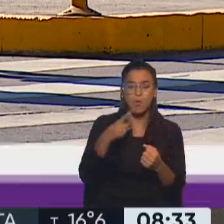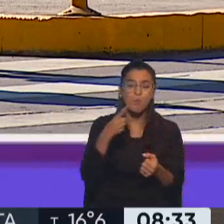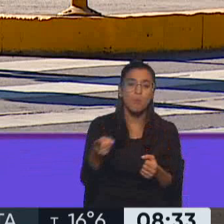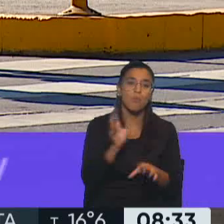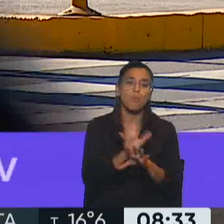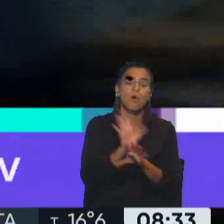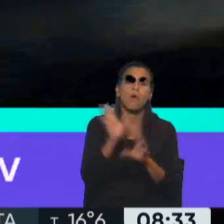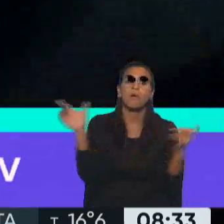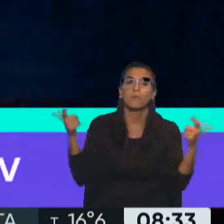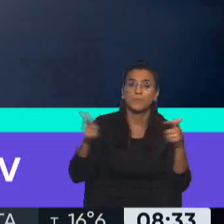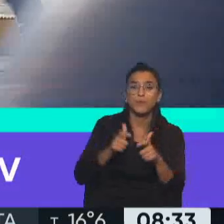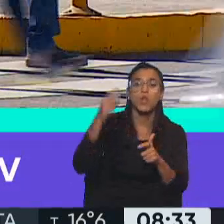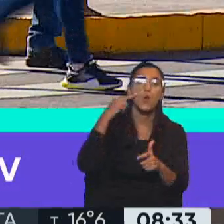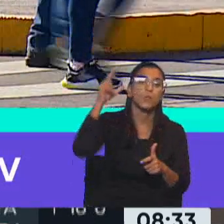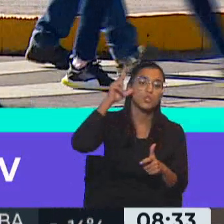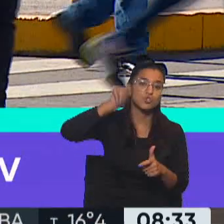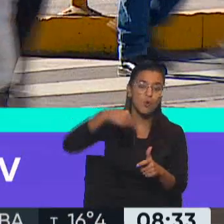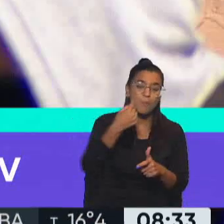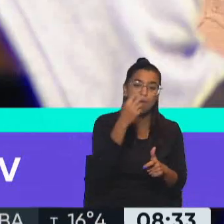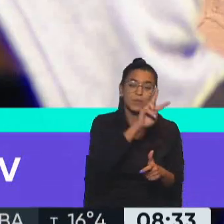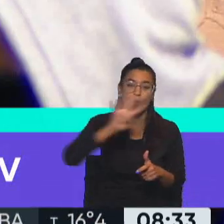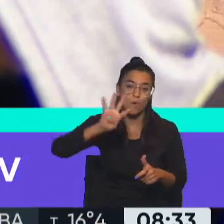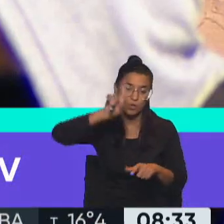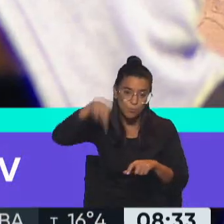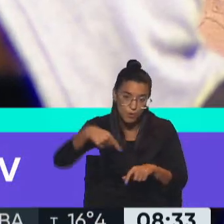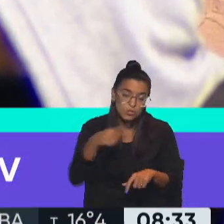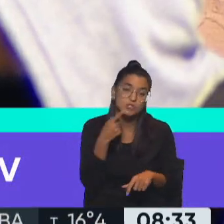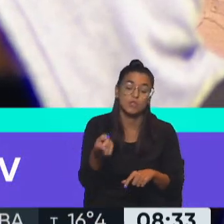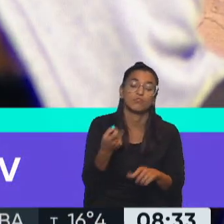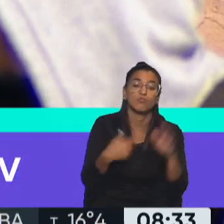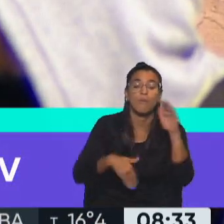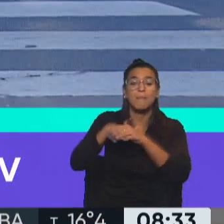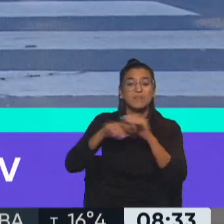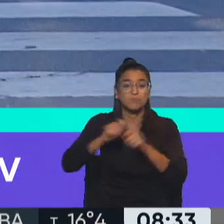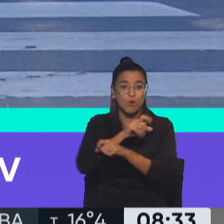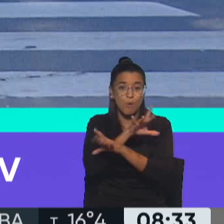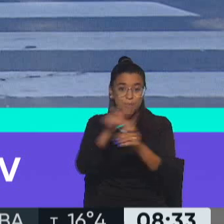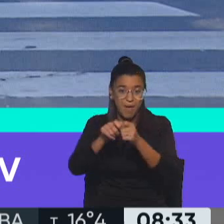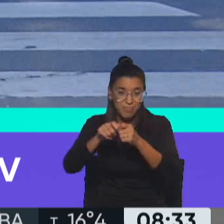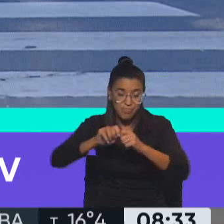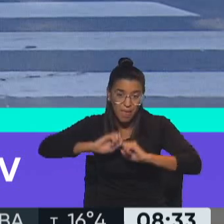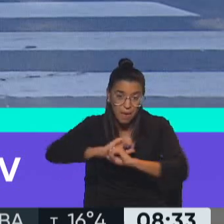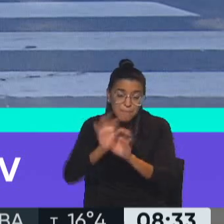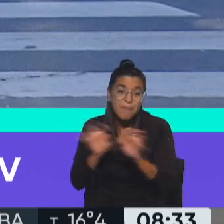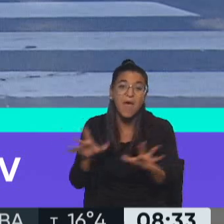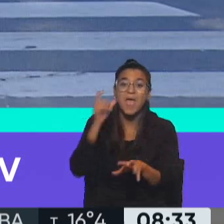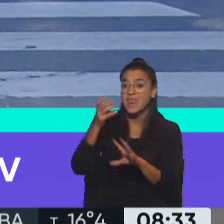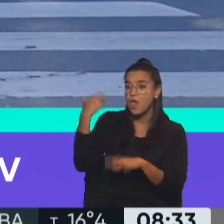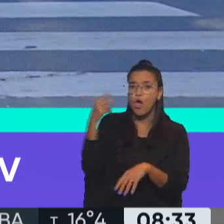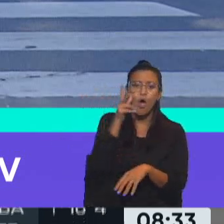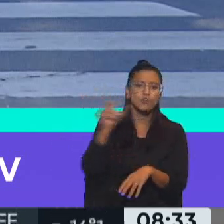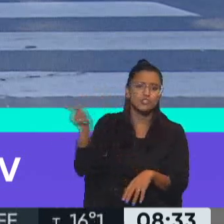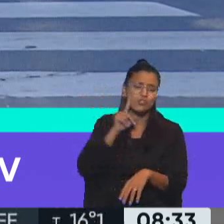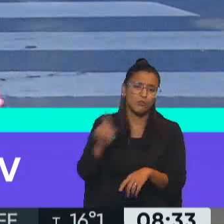baja representa un 98,24% respecto del umbral máximo de la pandemia, sucedida en enero con más de